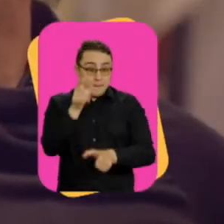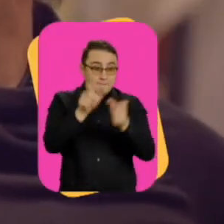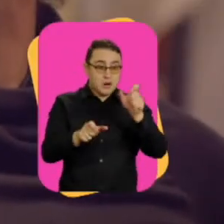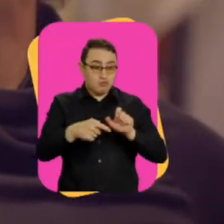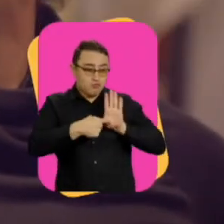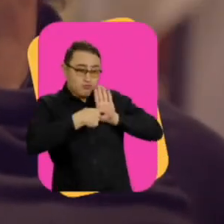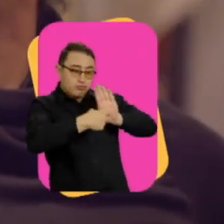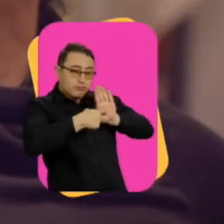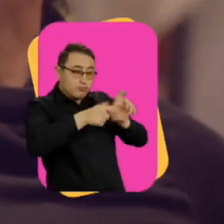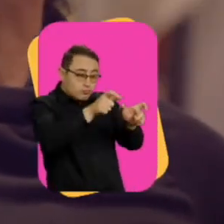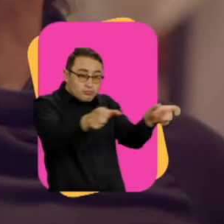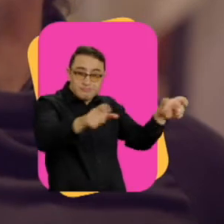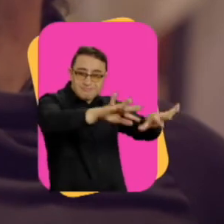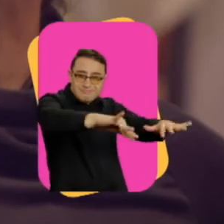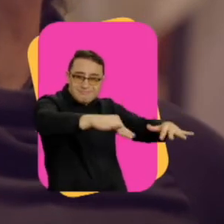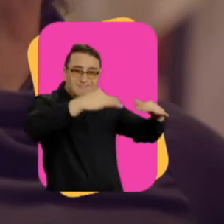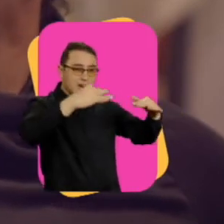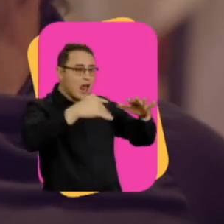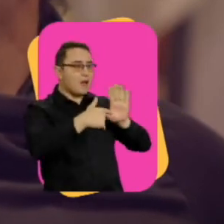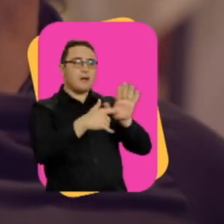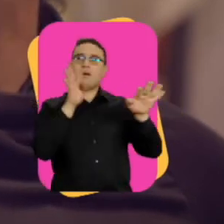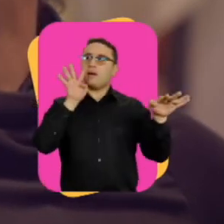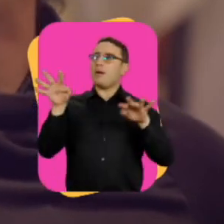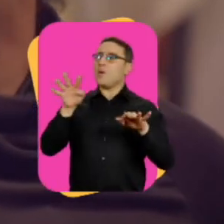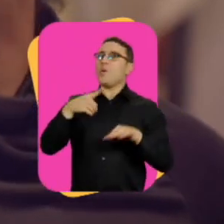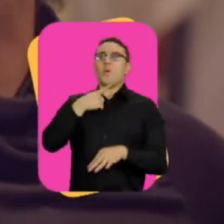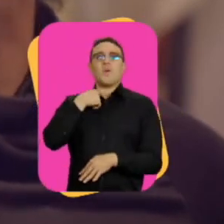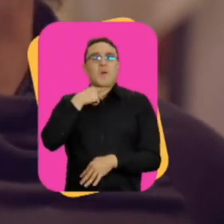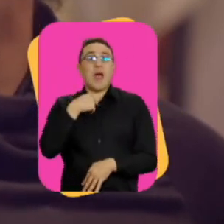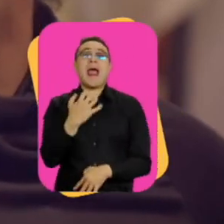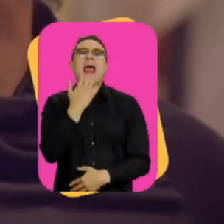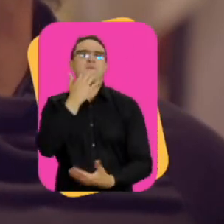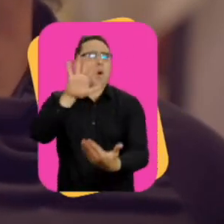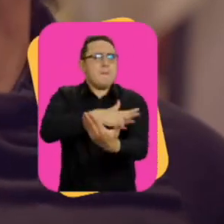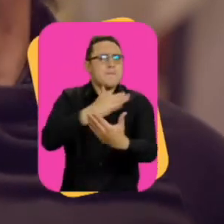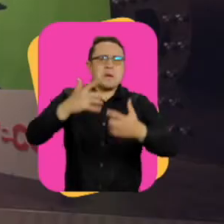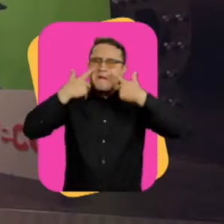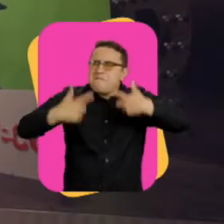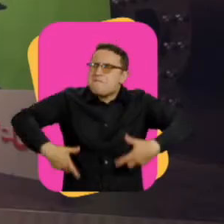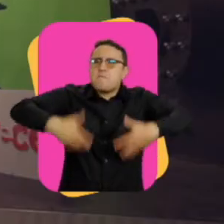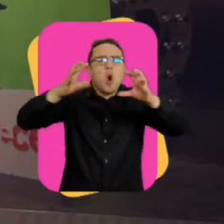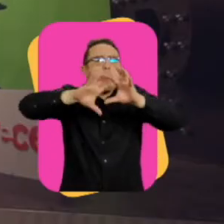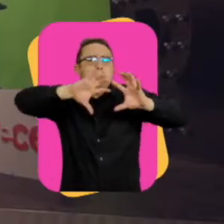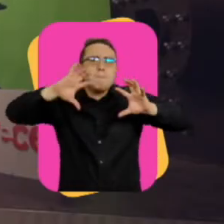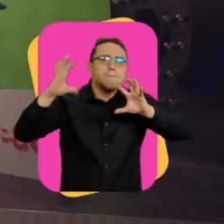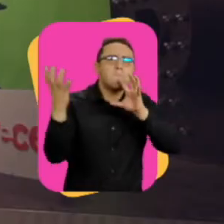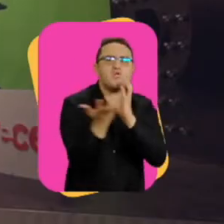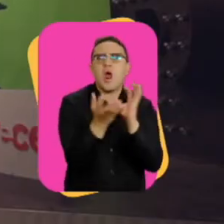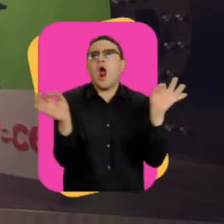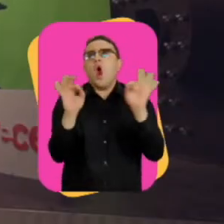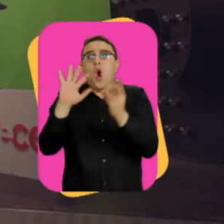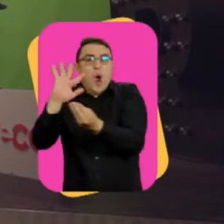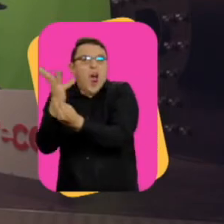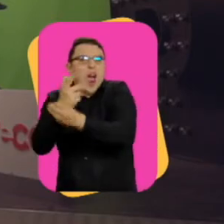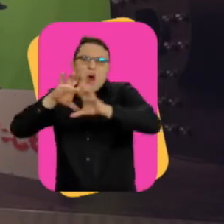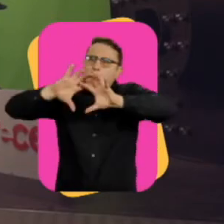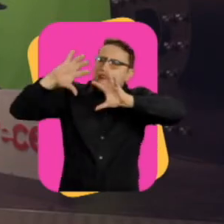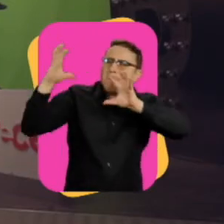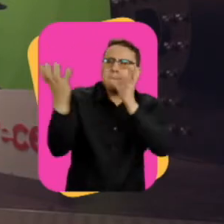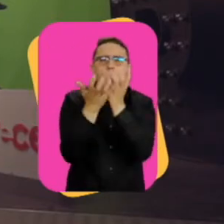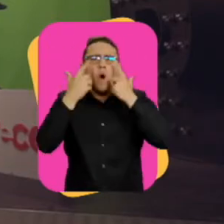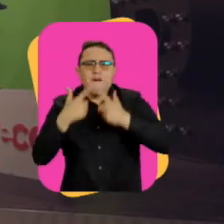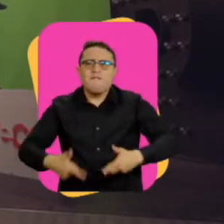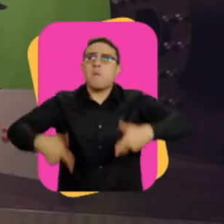público. Pudimos tener personajes de talla mundial de la música y del arte hablando con nosotros y generando